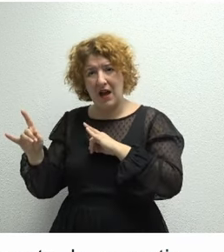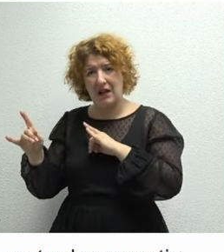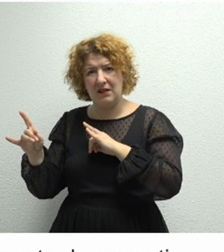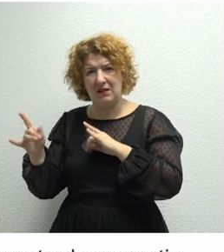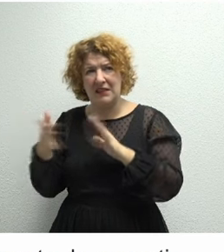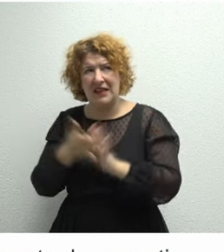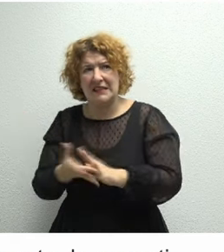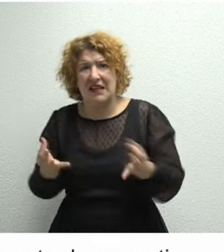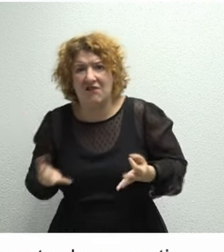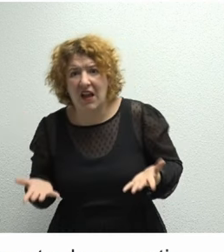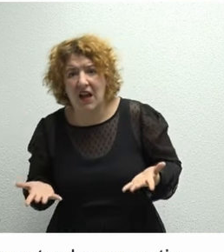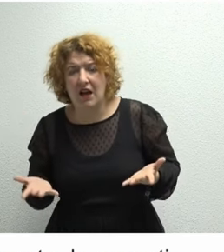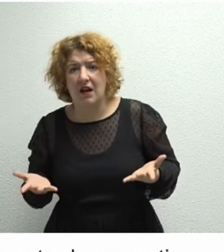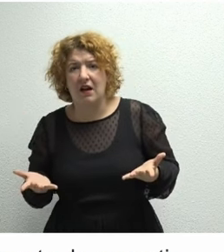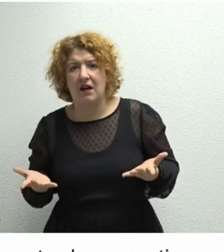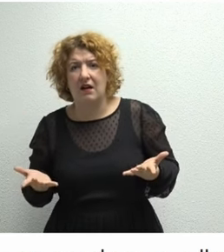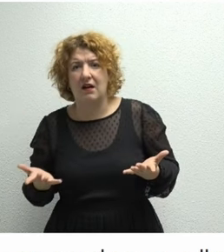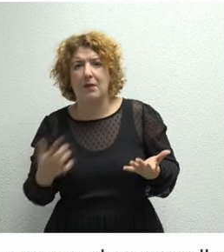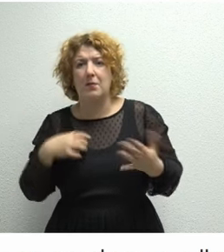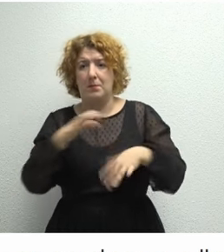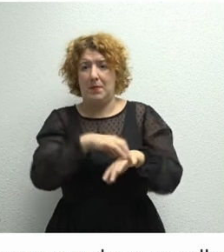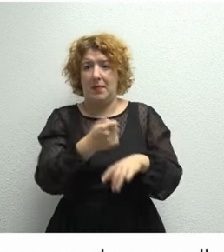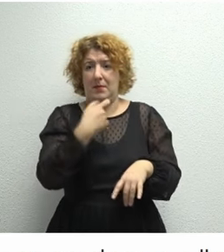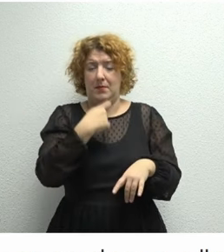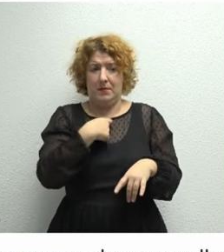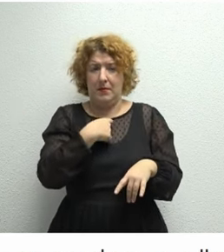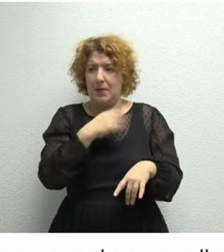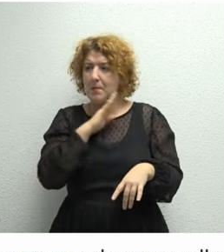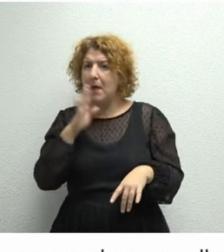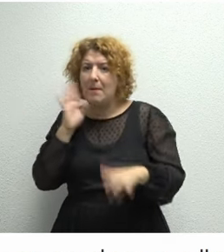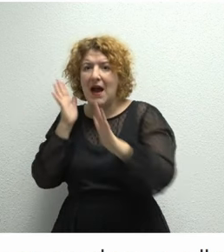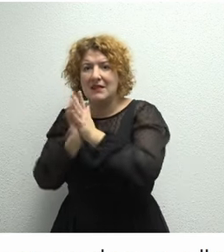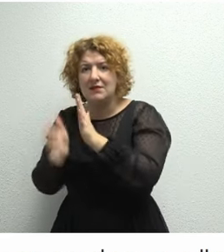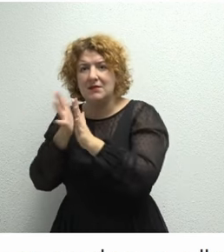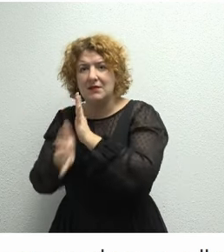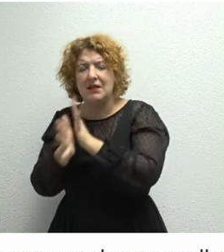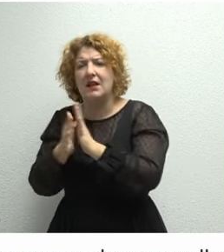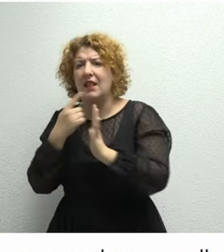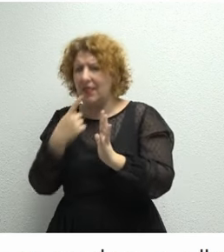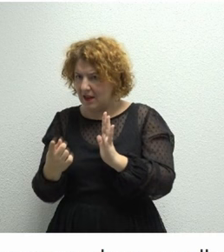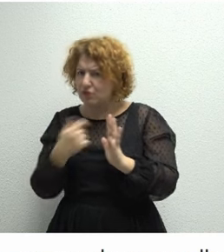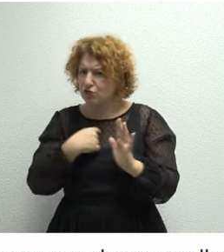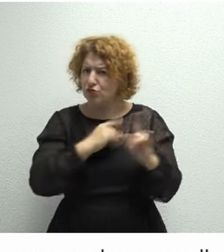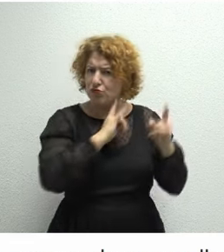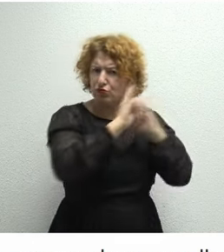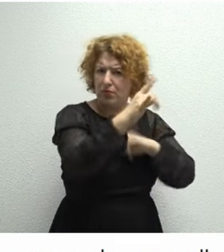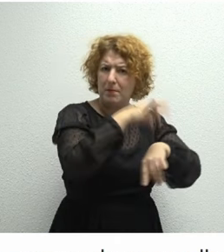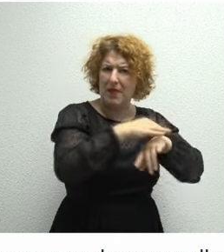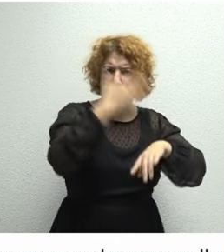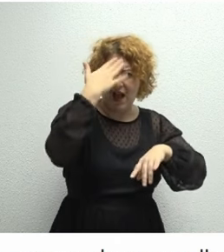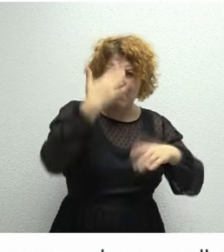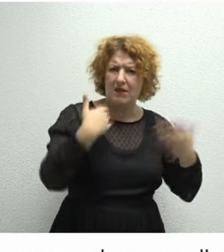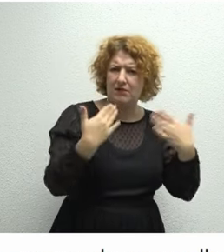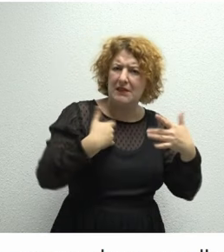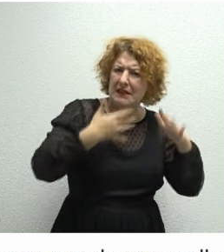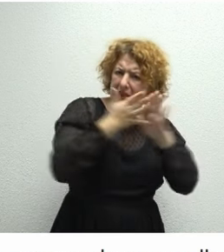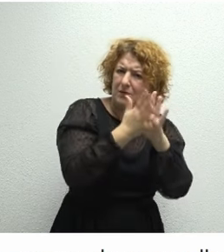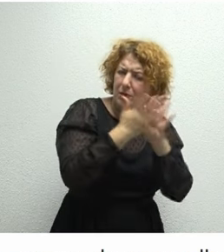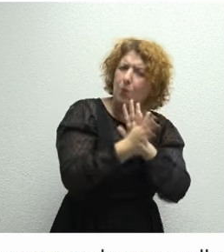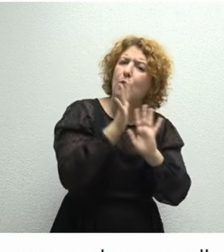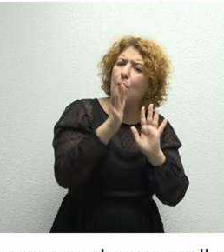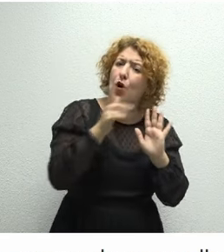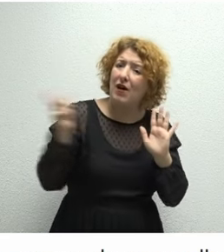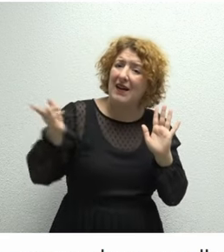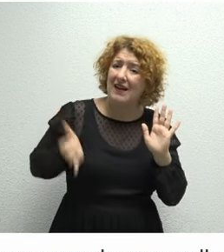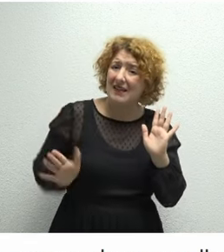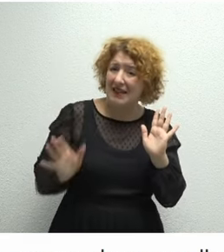quería decir eso constanza ella misma llamó a la mamá le explicó y se comprometió a llamar al médico de cabecera para explicarle por